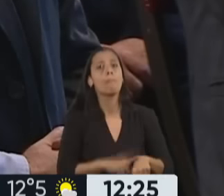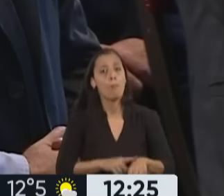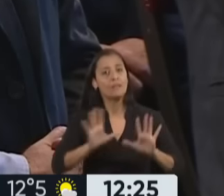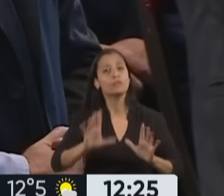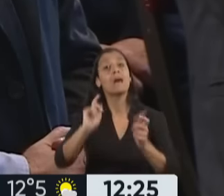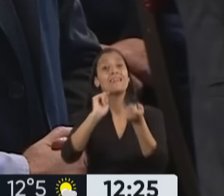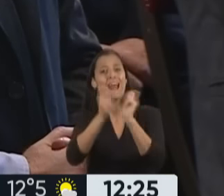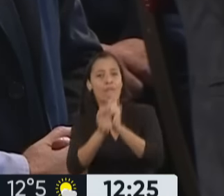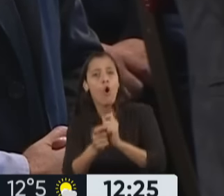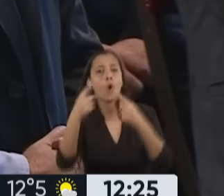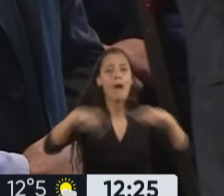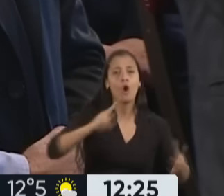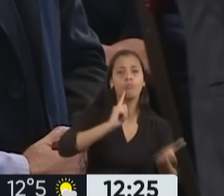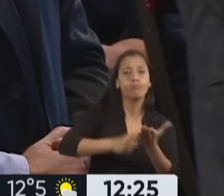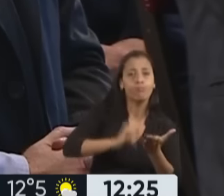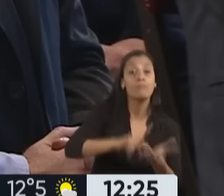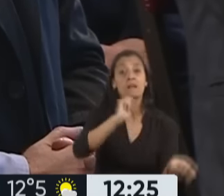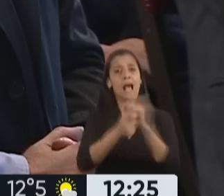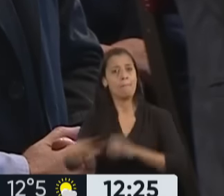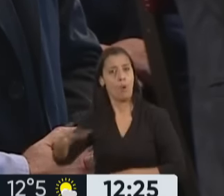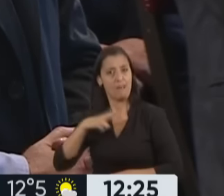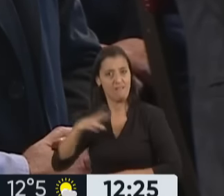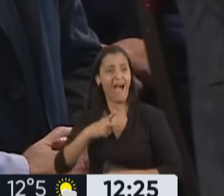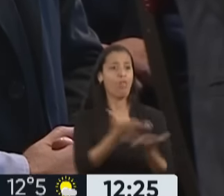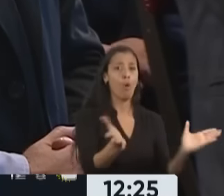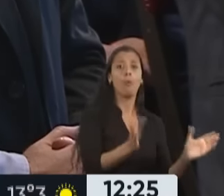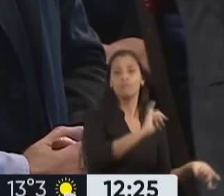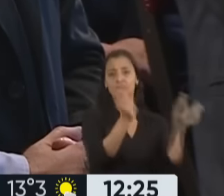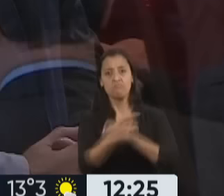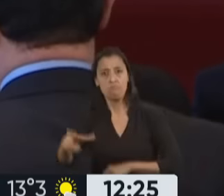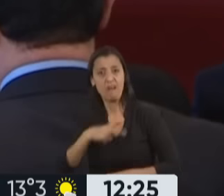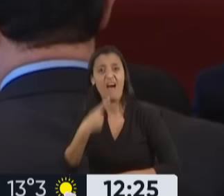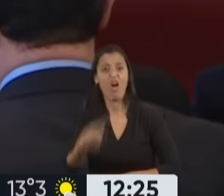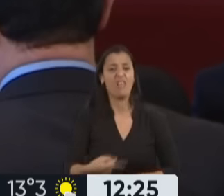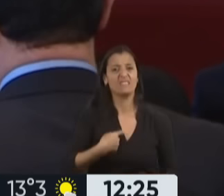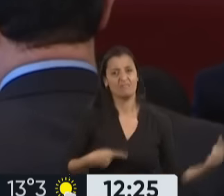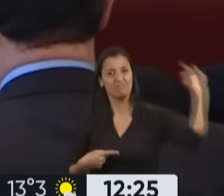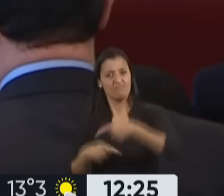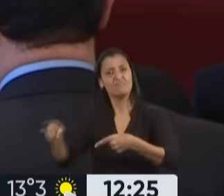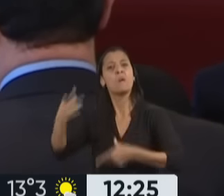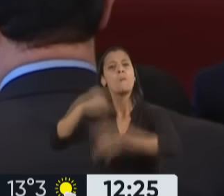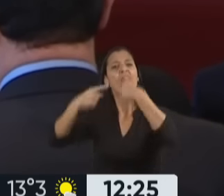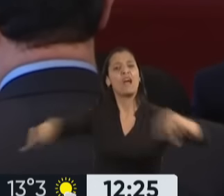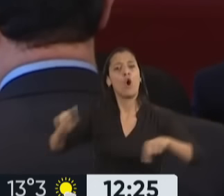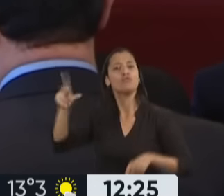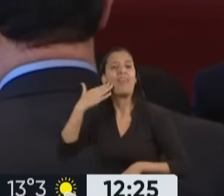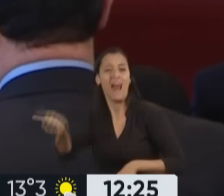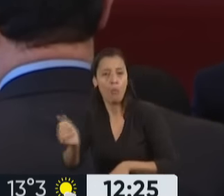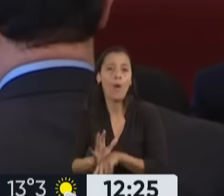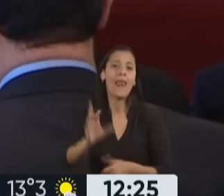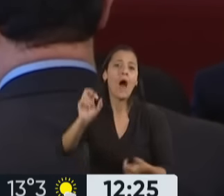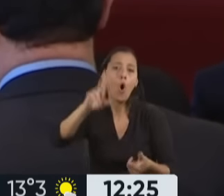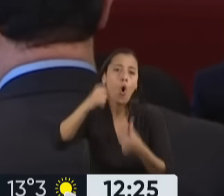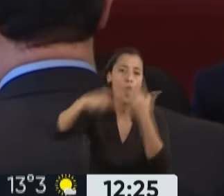que hicieron y de las privatizaciones, lo acusaron de vender las joyas de la abuela. Entre esas joyas de la abuela estaba